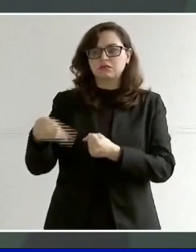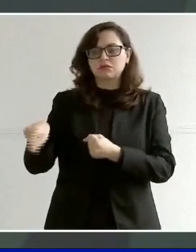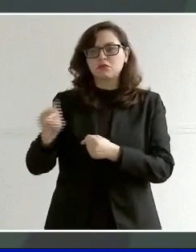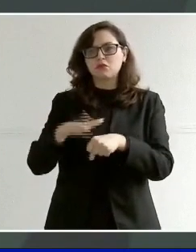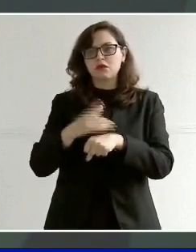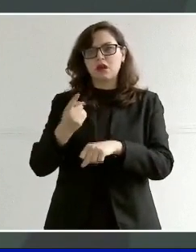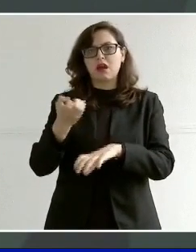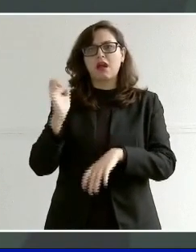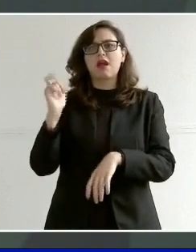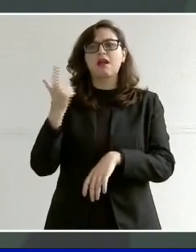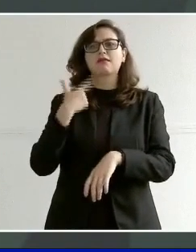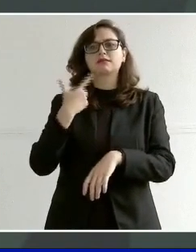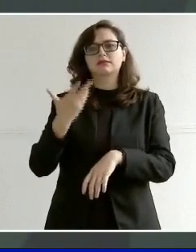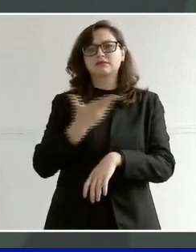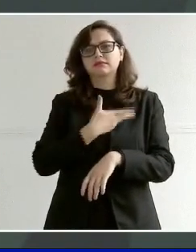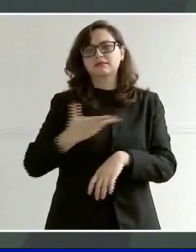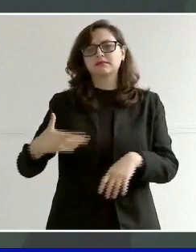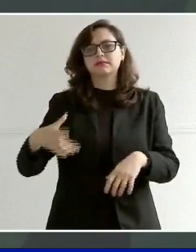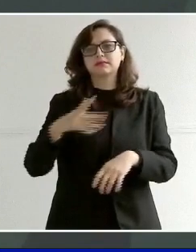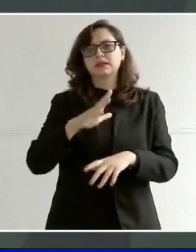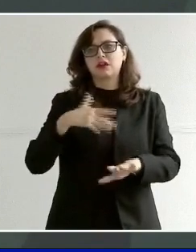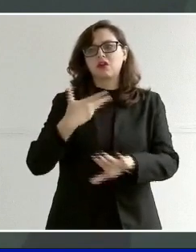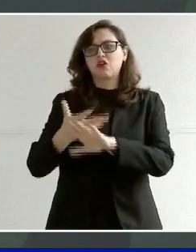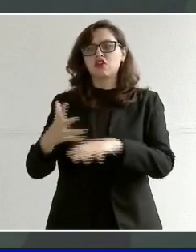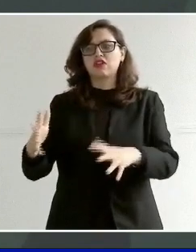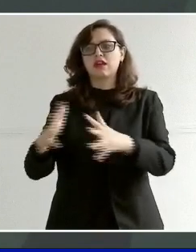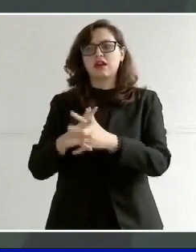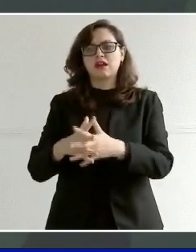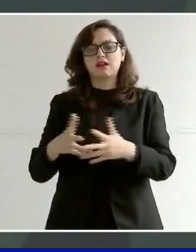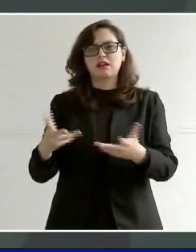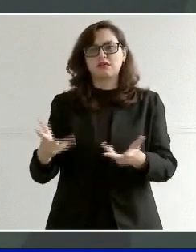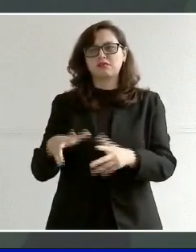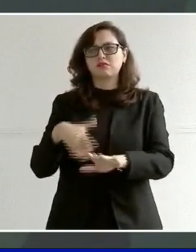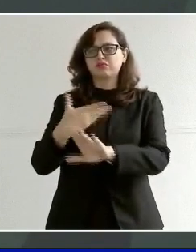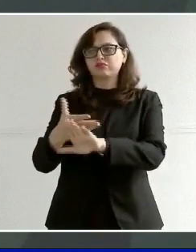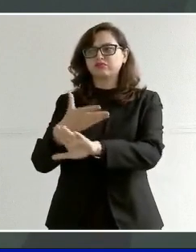por qué nosotros estuvimos aquí, cuál fue la motivación.